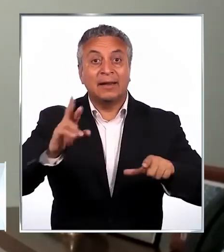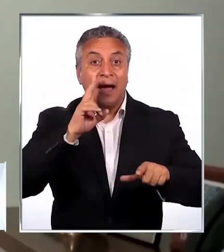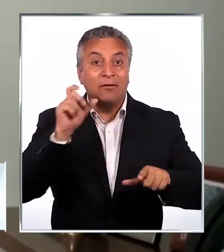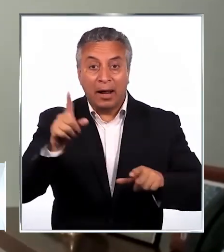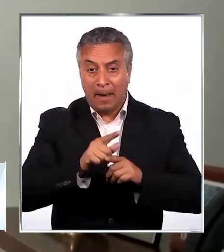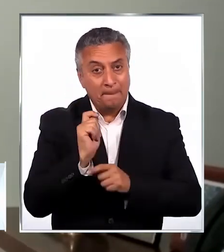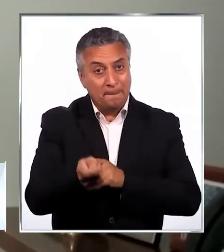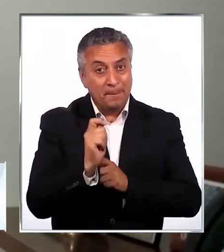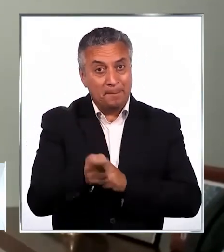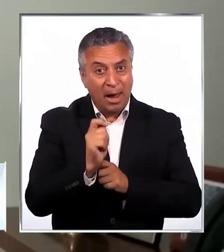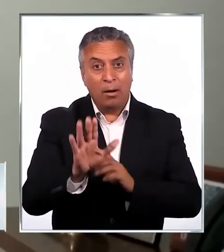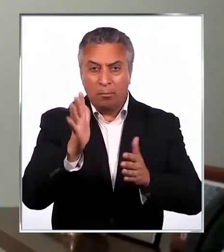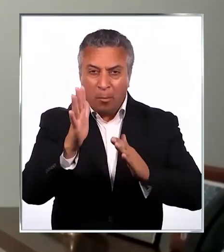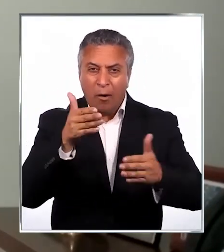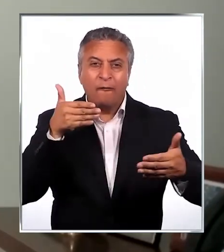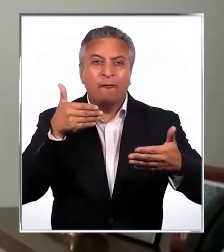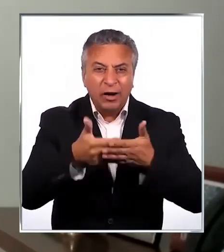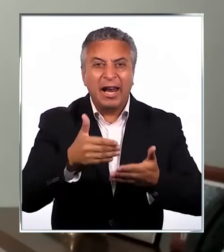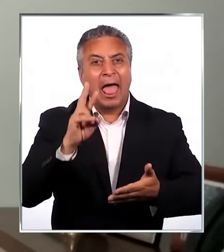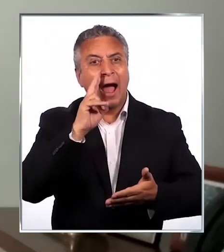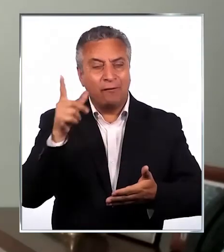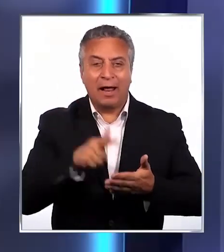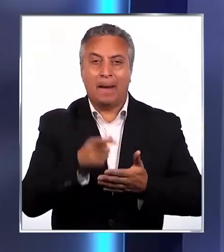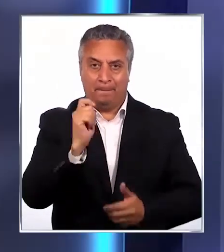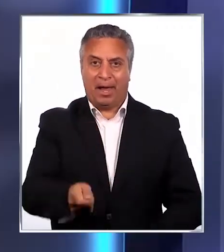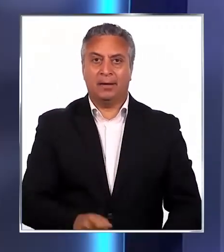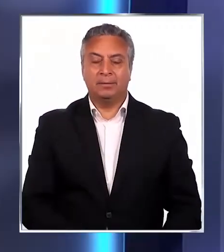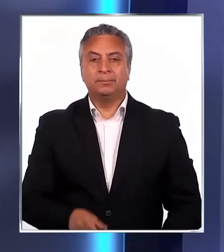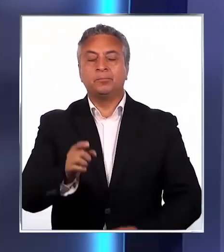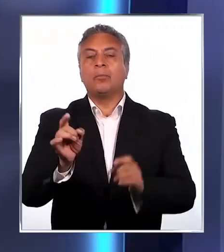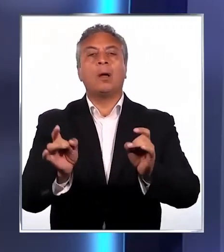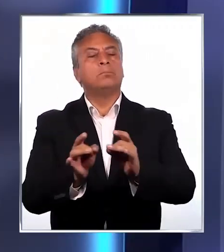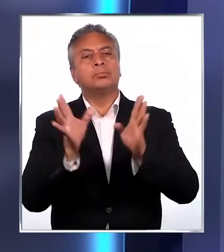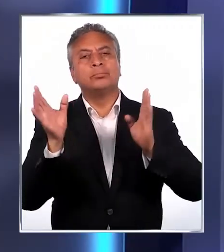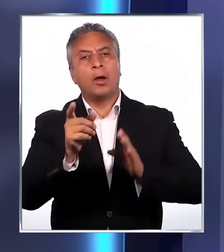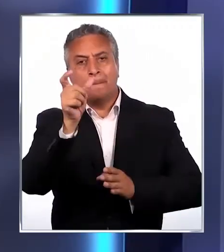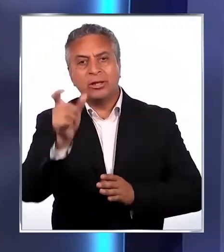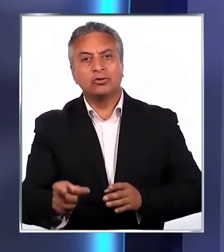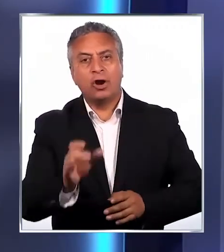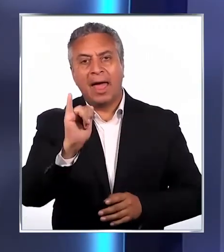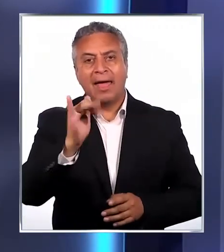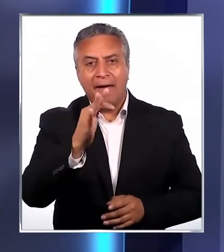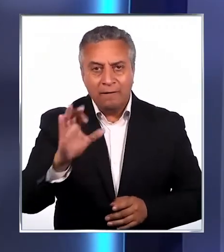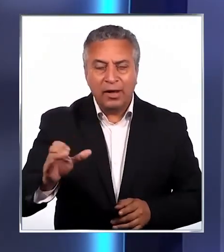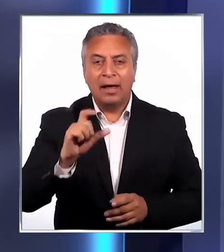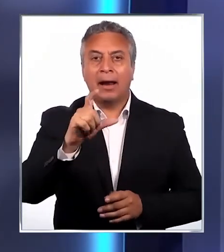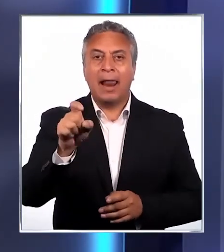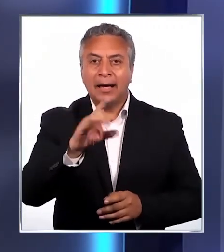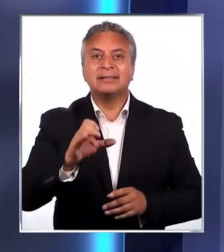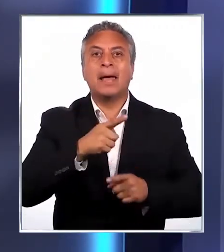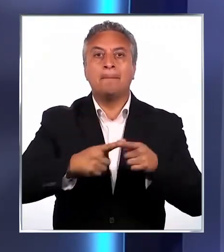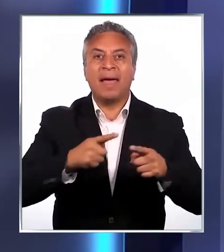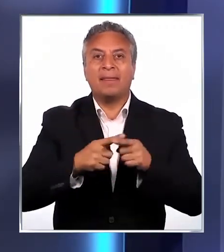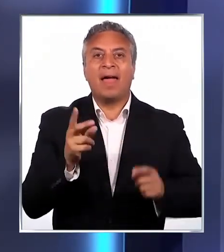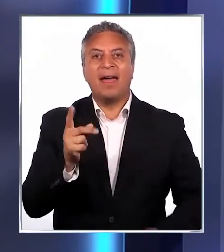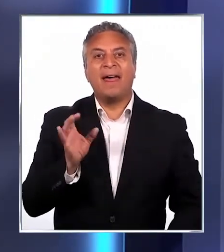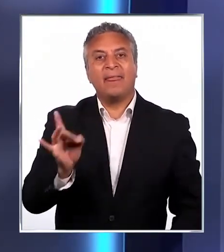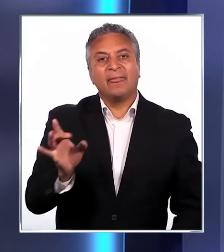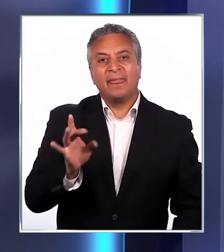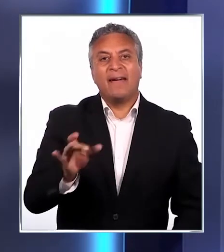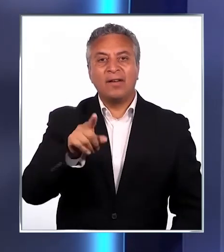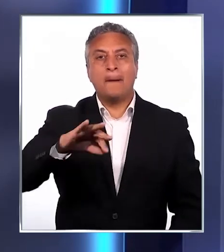los primeros pagos van a ser a fines del mes de abril. ¿Qué pasa si una persona que ha solicitado el IFE o el bono clase media es deudor de